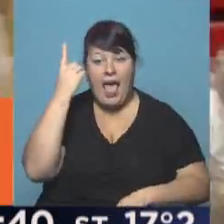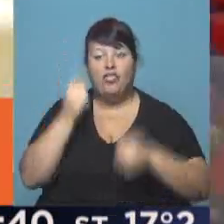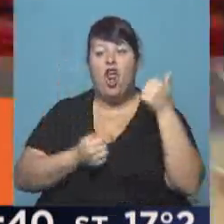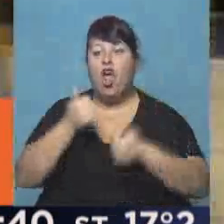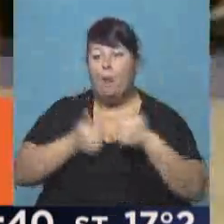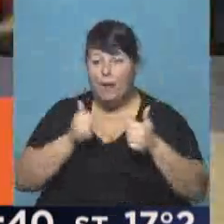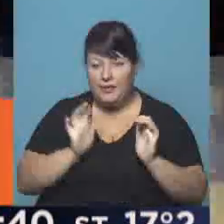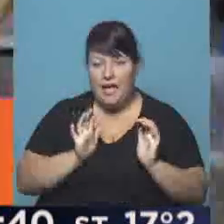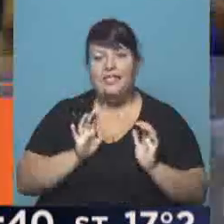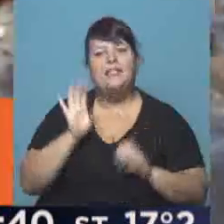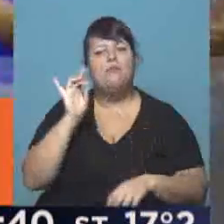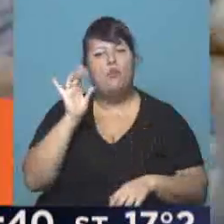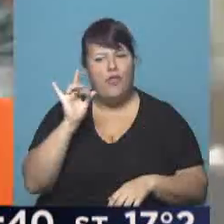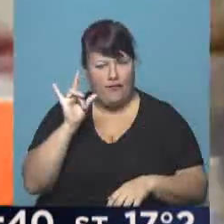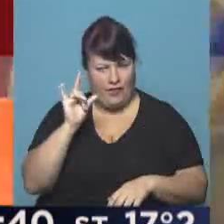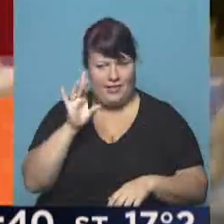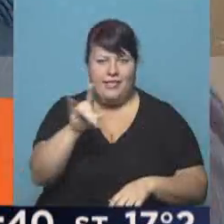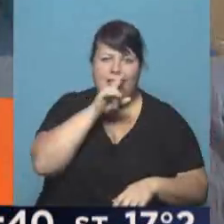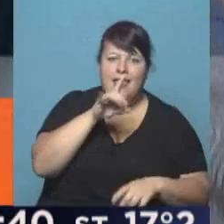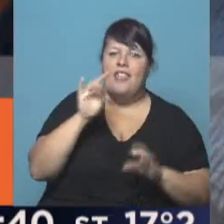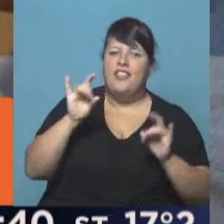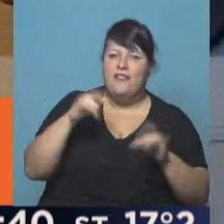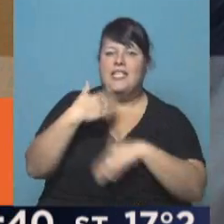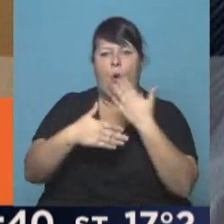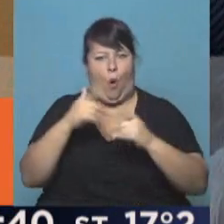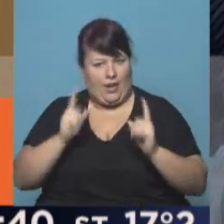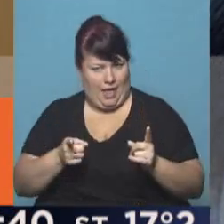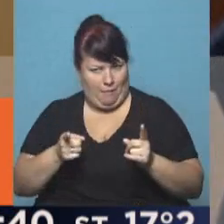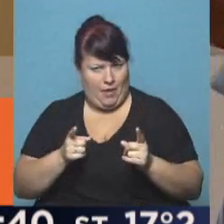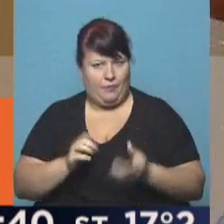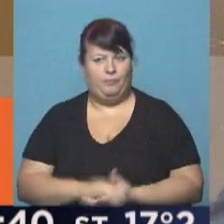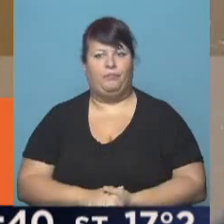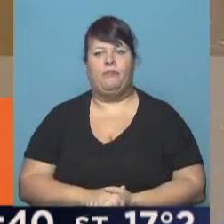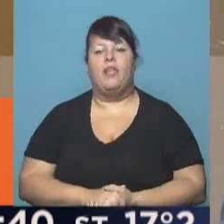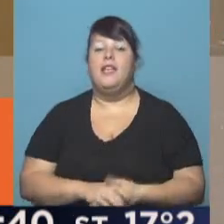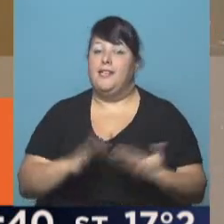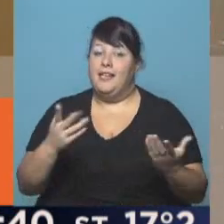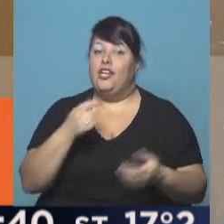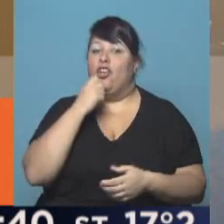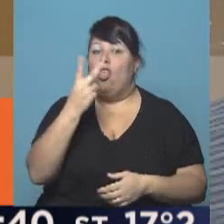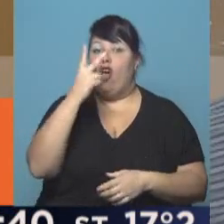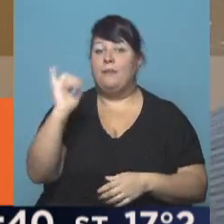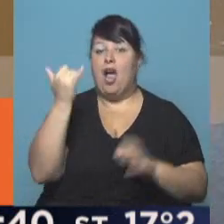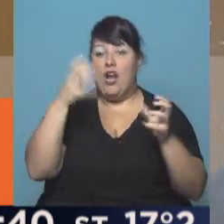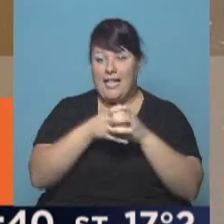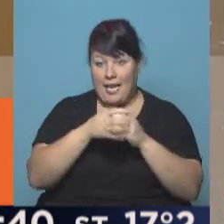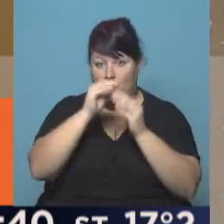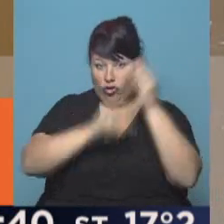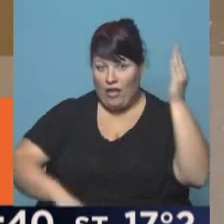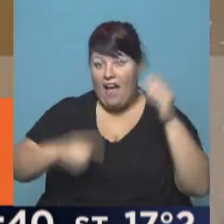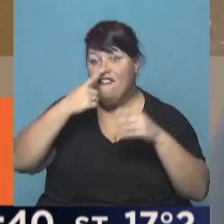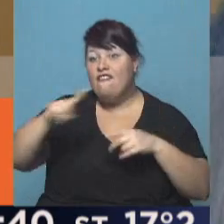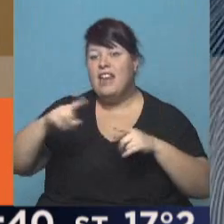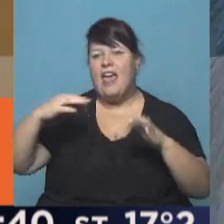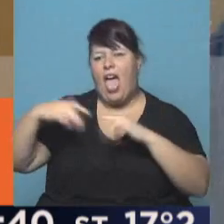competencia muy difícil de dirigir y muy difícil de jugar, y estar entre los dos mejores equipos al final de un